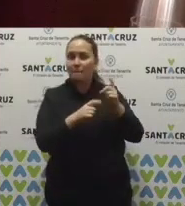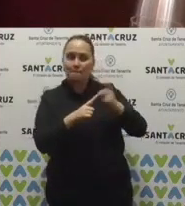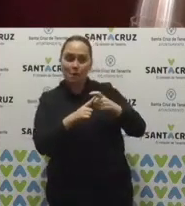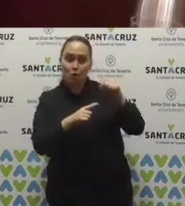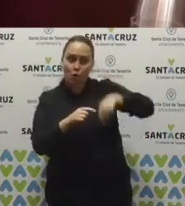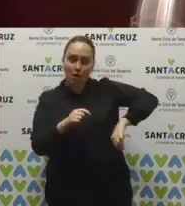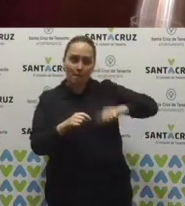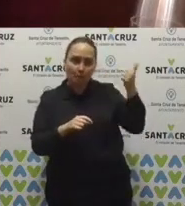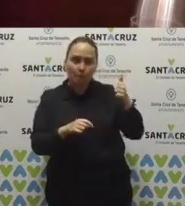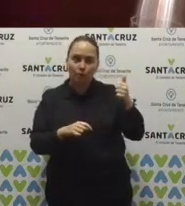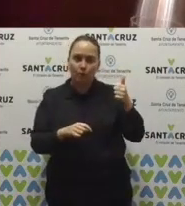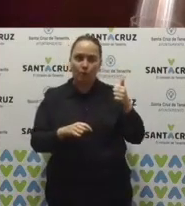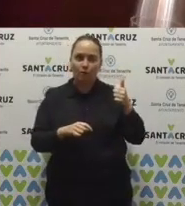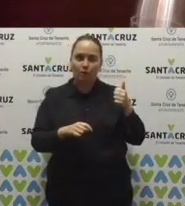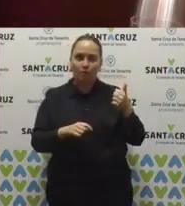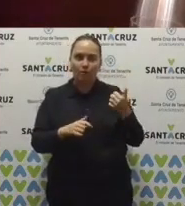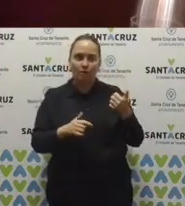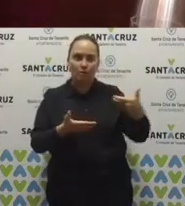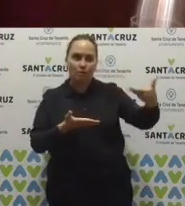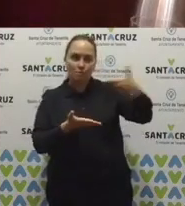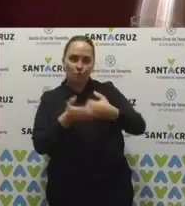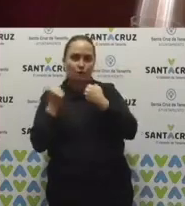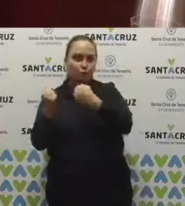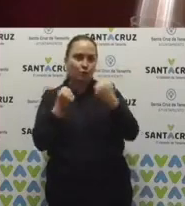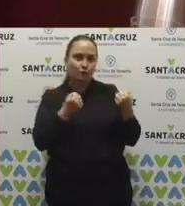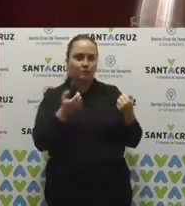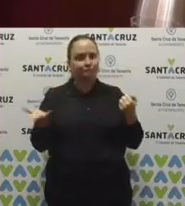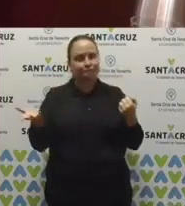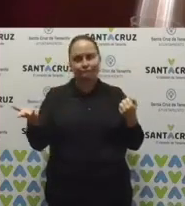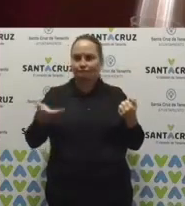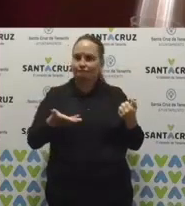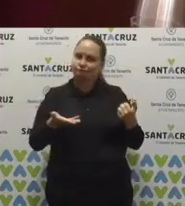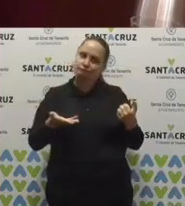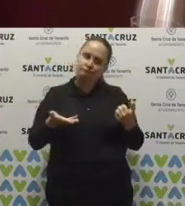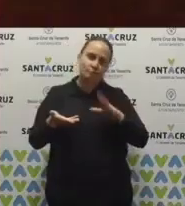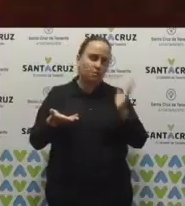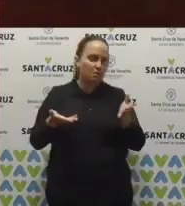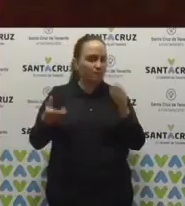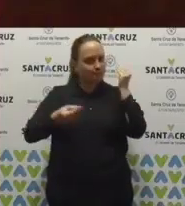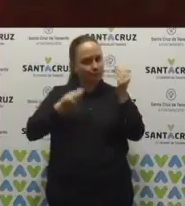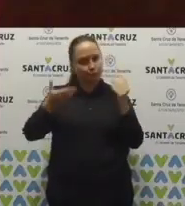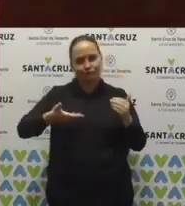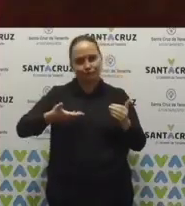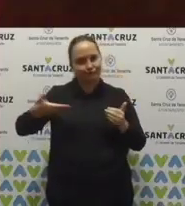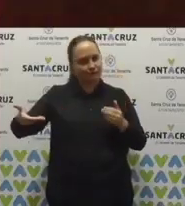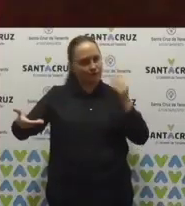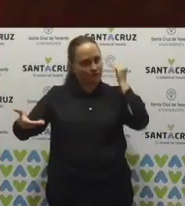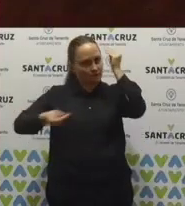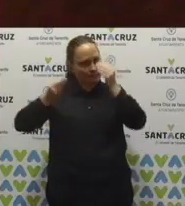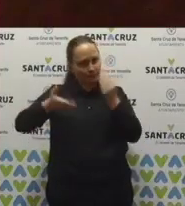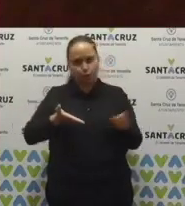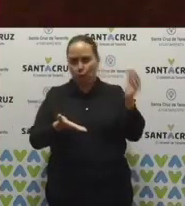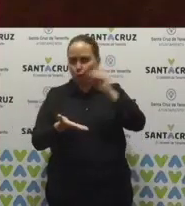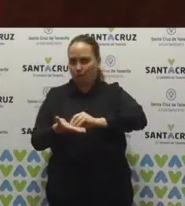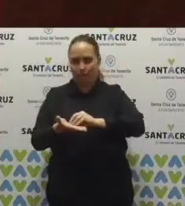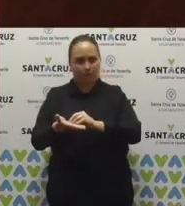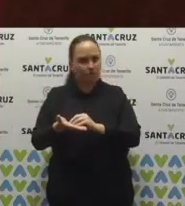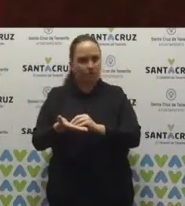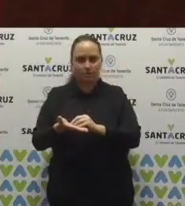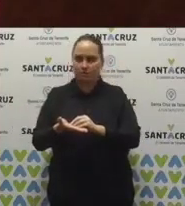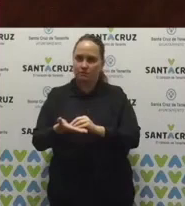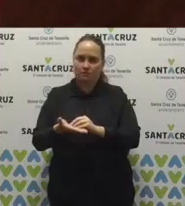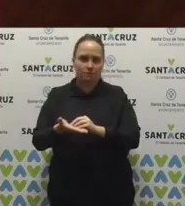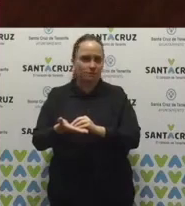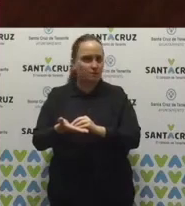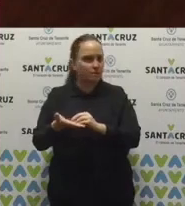moción moción institucional en este pleno yo le pediría que replantear a esta moción y desde luego que la sub